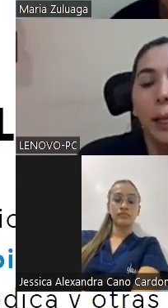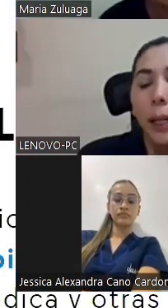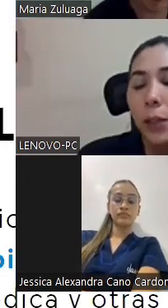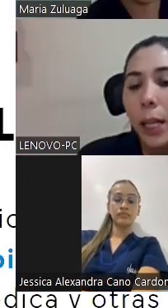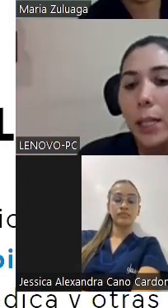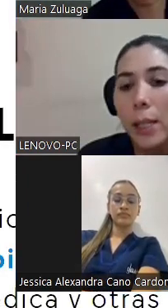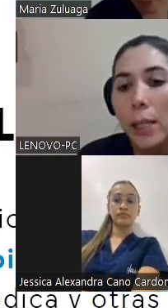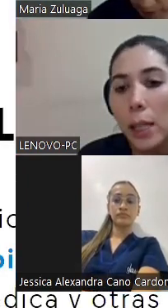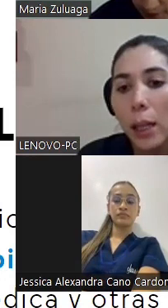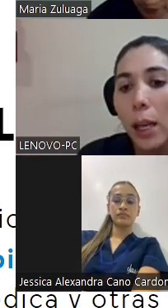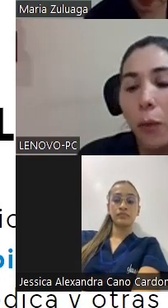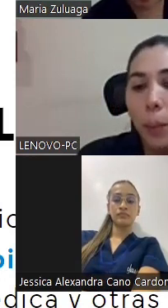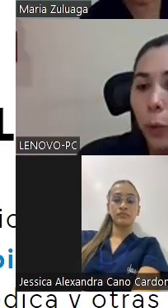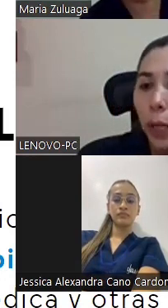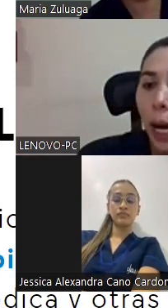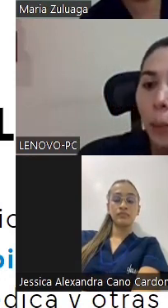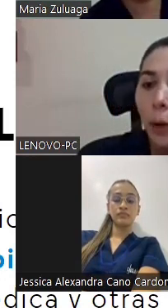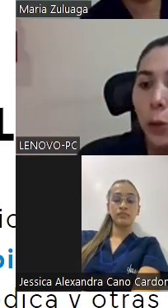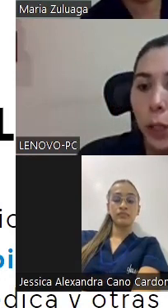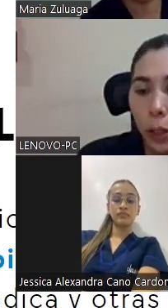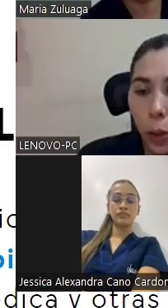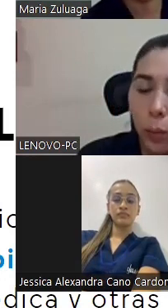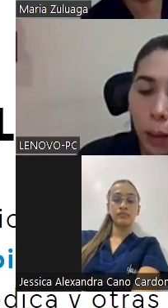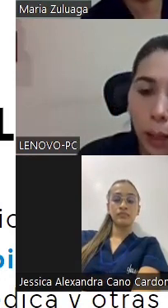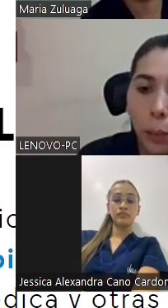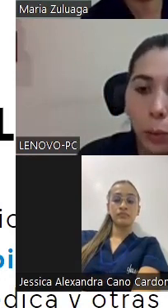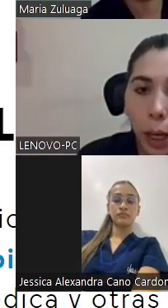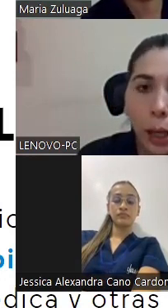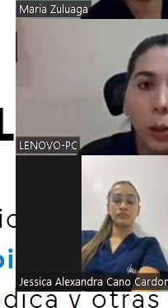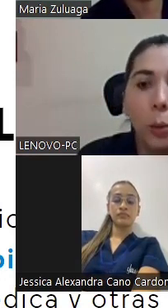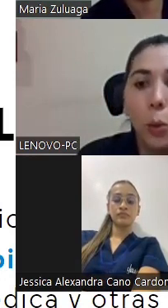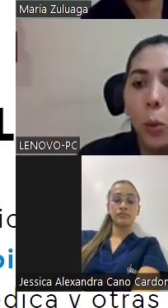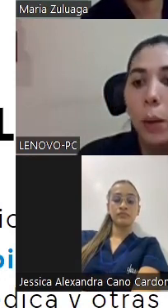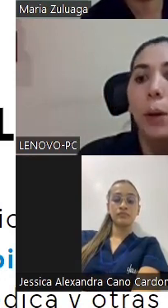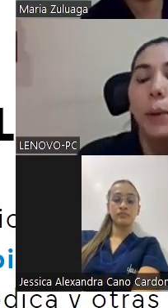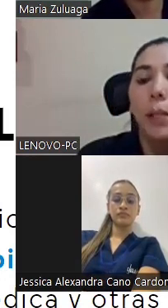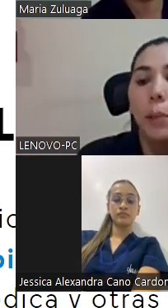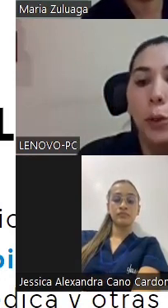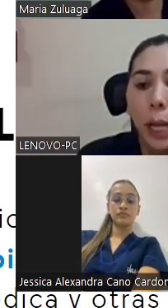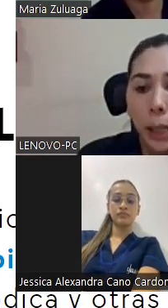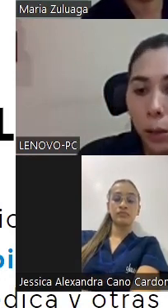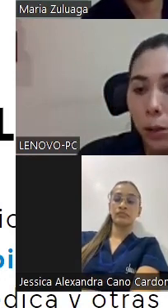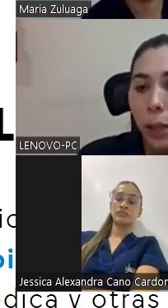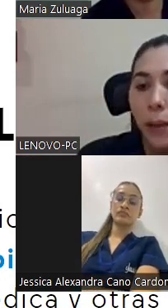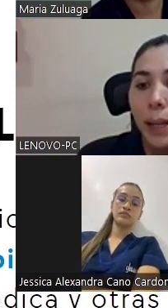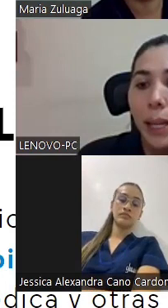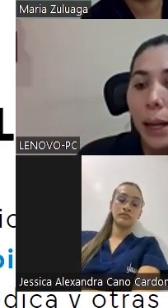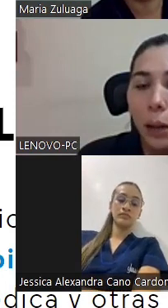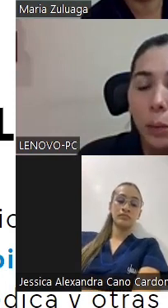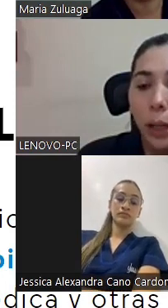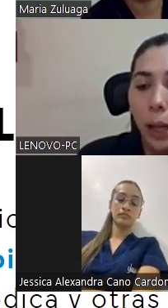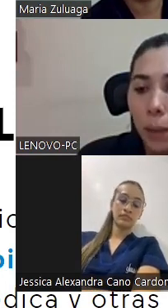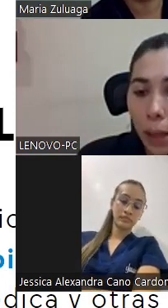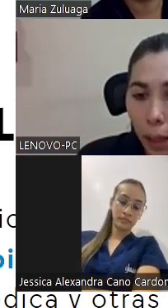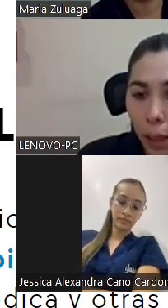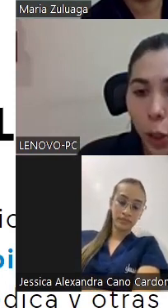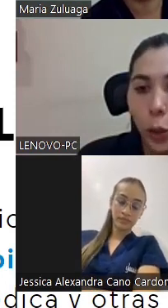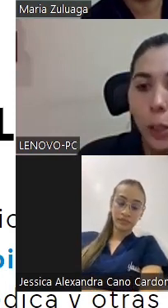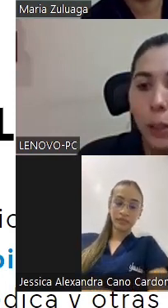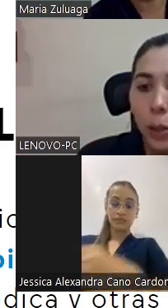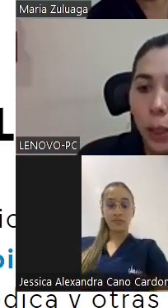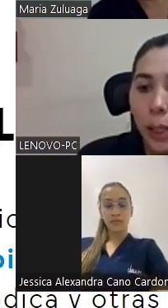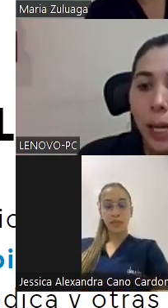La Declaración de Helsinki fue promulgada por la Asociación Médica Mundial como un cuerpo de principios éticos que deben guiar a la comunidad médica